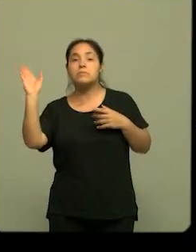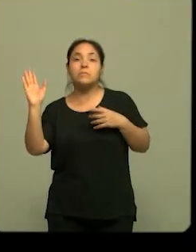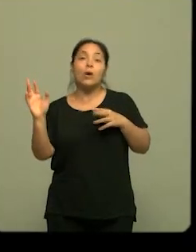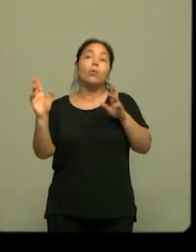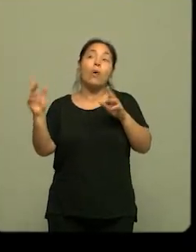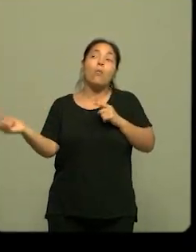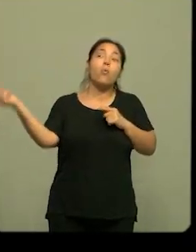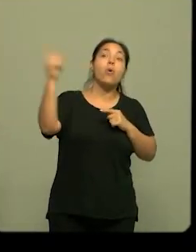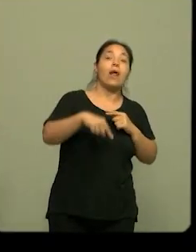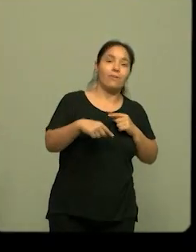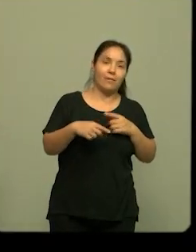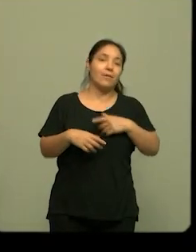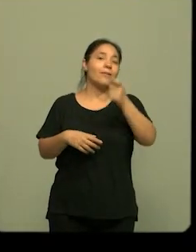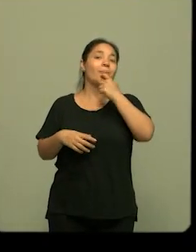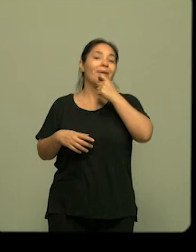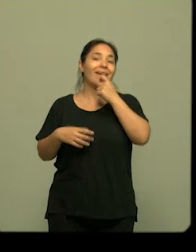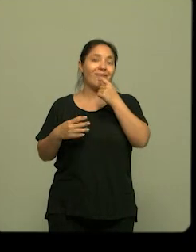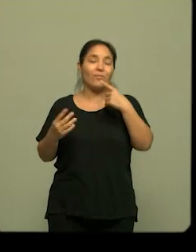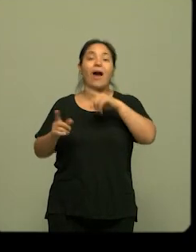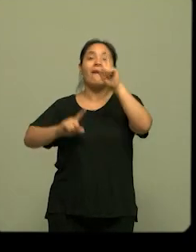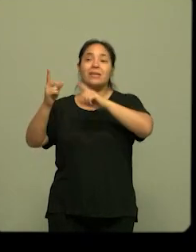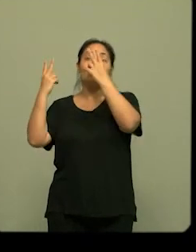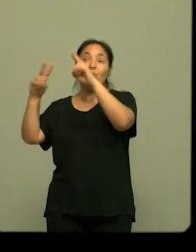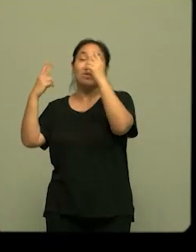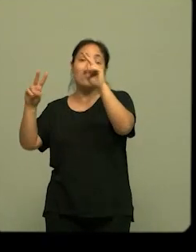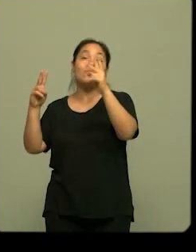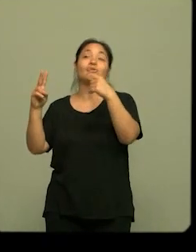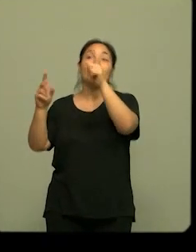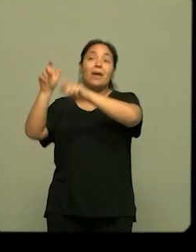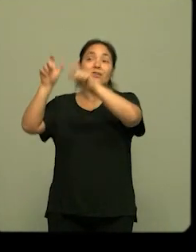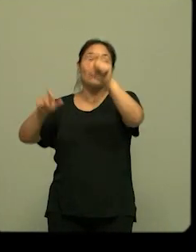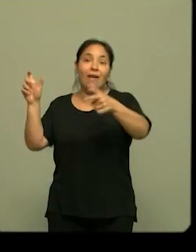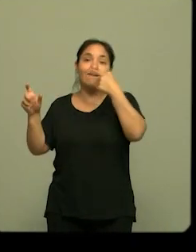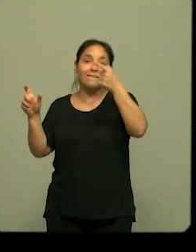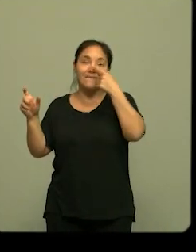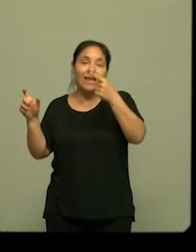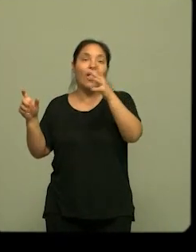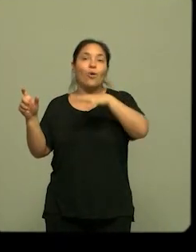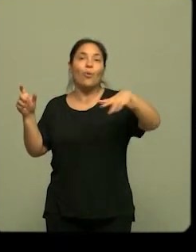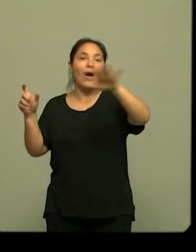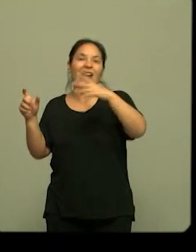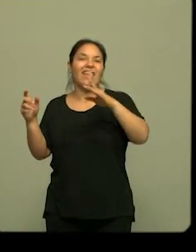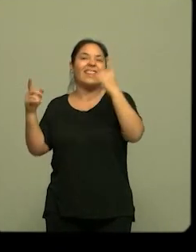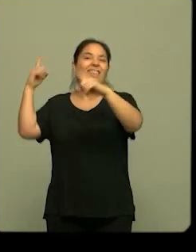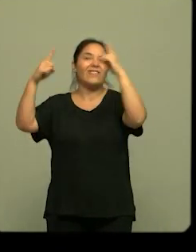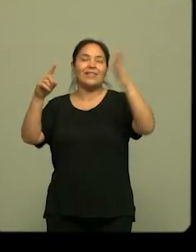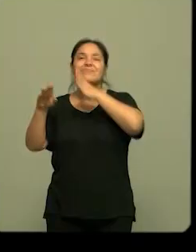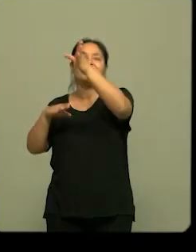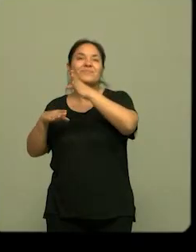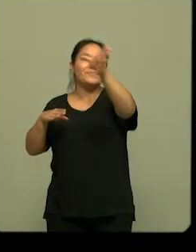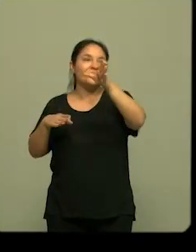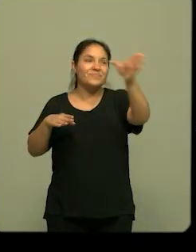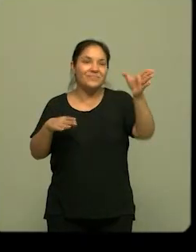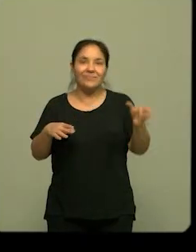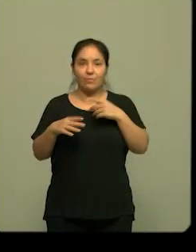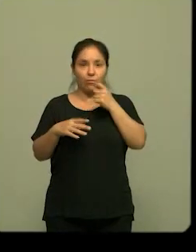que si tienen la posibilidad van conociendo distintas partes del mundo. Uno entiende que difícilmente vuelvan al lugar, los tiene que apasionar mucho. ¿Se da esa situación en la Argentina?